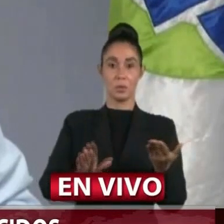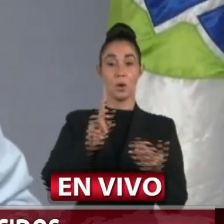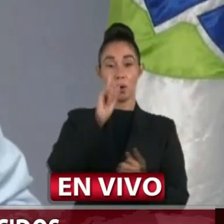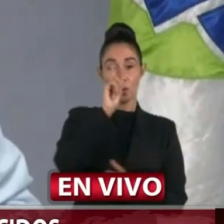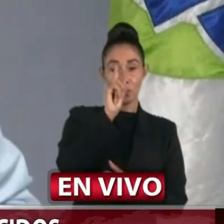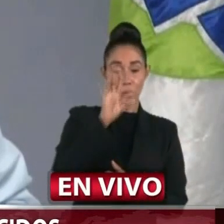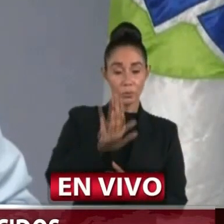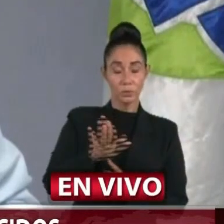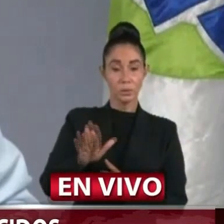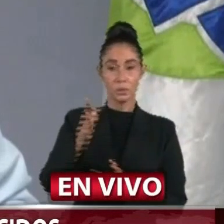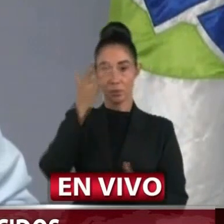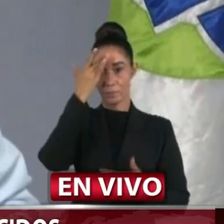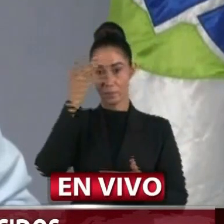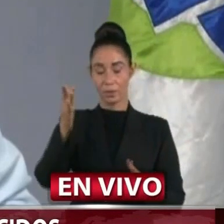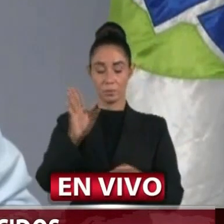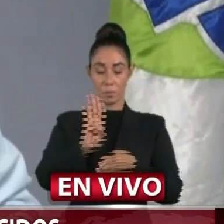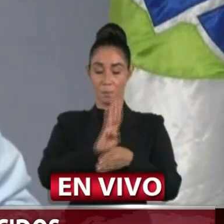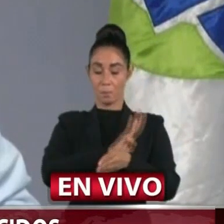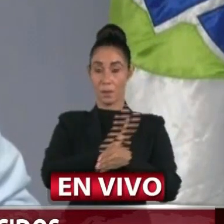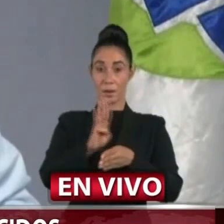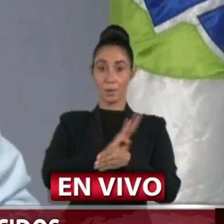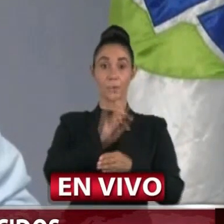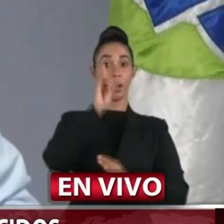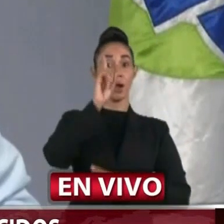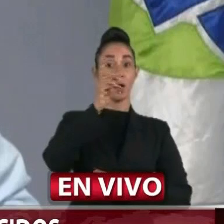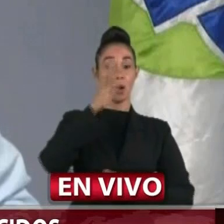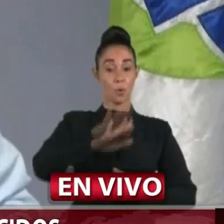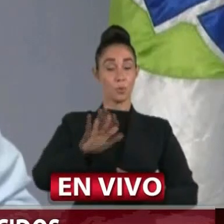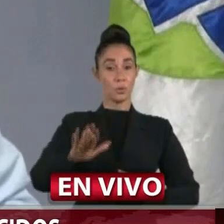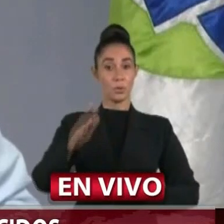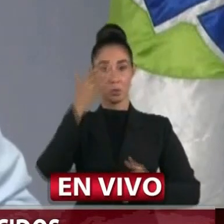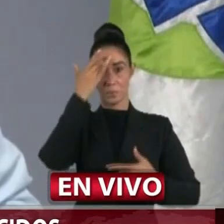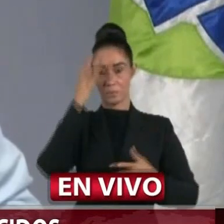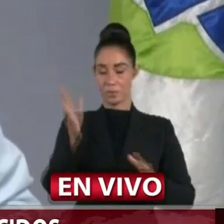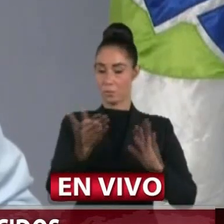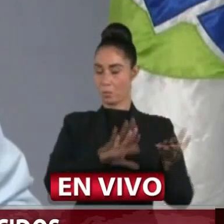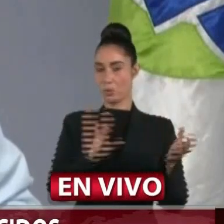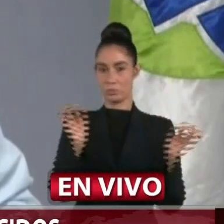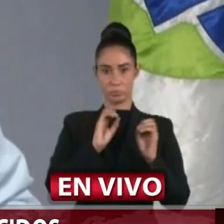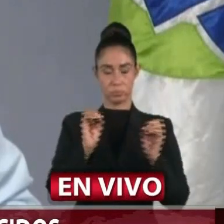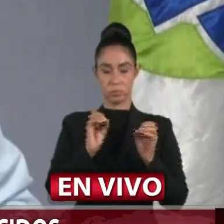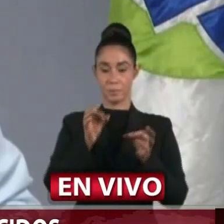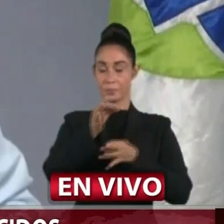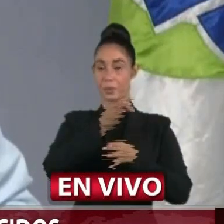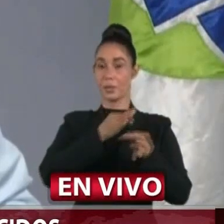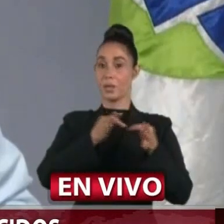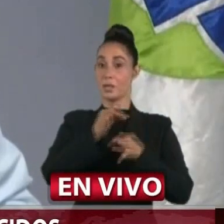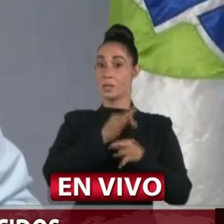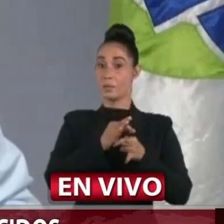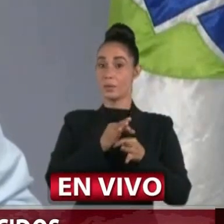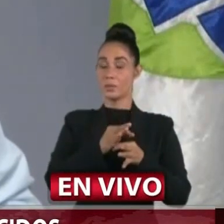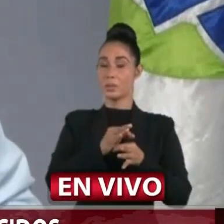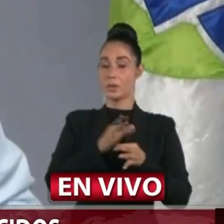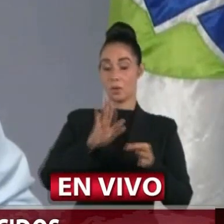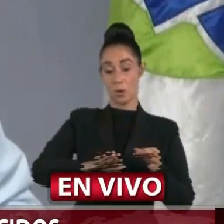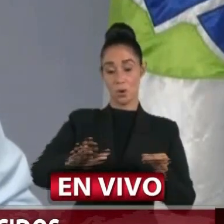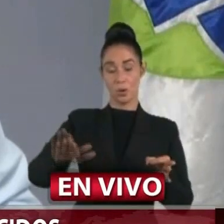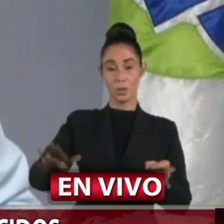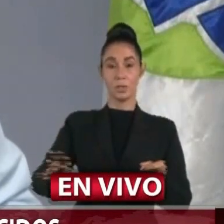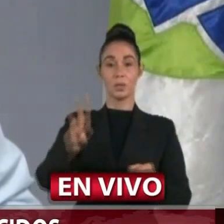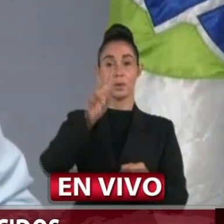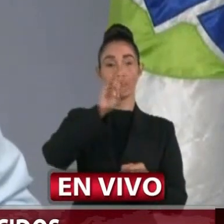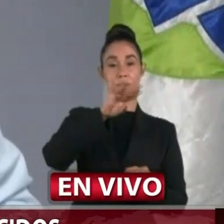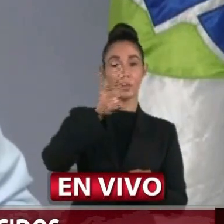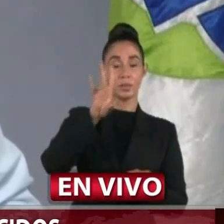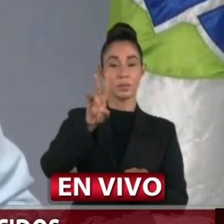caso. Barahona, un caso, no hubo fallecimiento. San Francisco de Macorís,